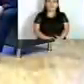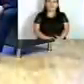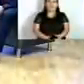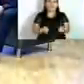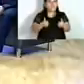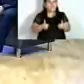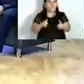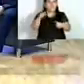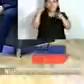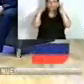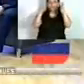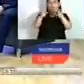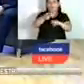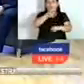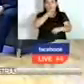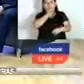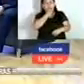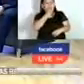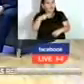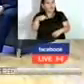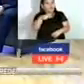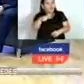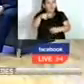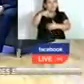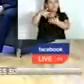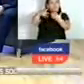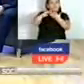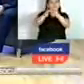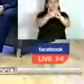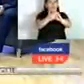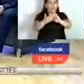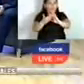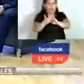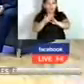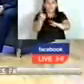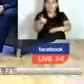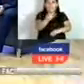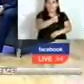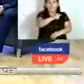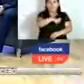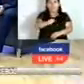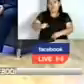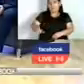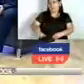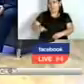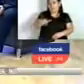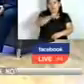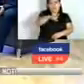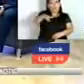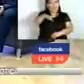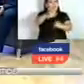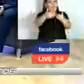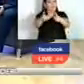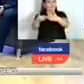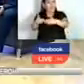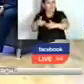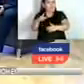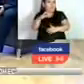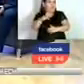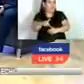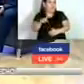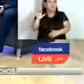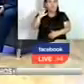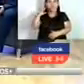Bien, en Noticiero Hechos queremos estar cerca de toda la comunidad, de todos los salvadoreños que nos sintonizan en los diferentes puntos del país, ya sea